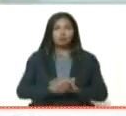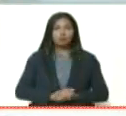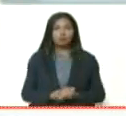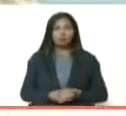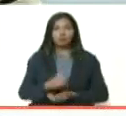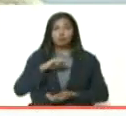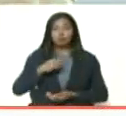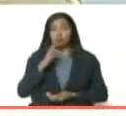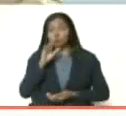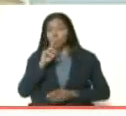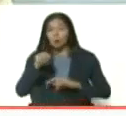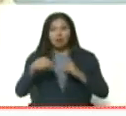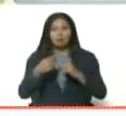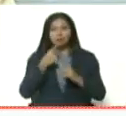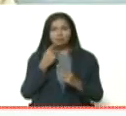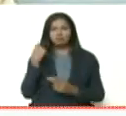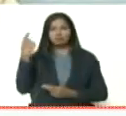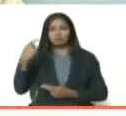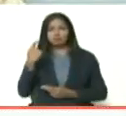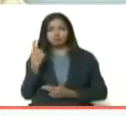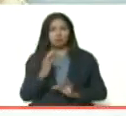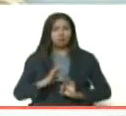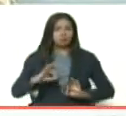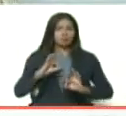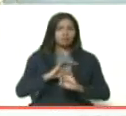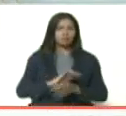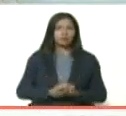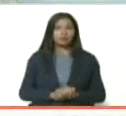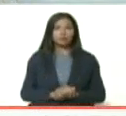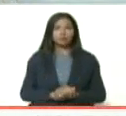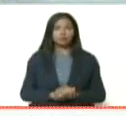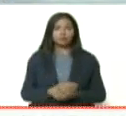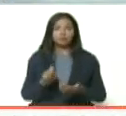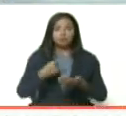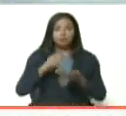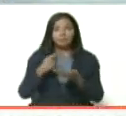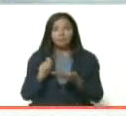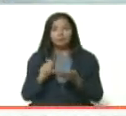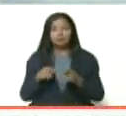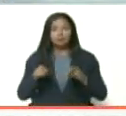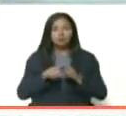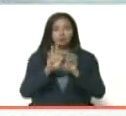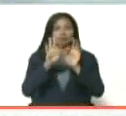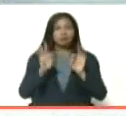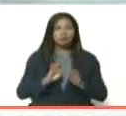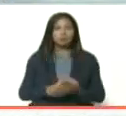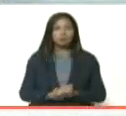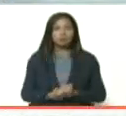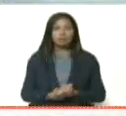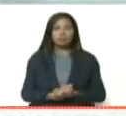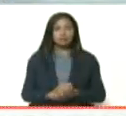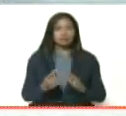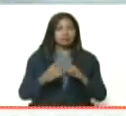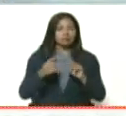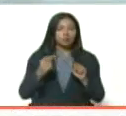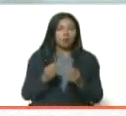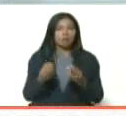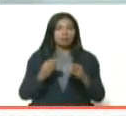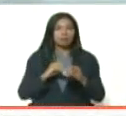Nosotros nunca le decimos lo que era. Si tu precio de costo es